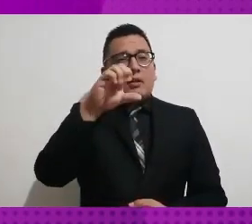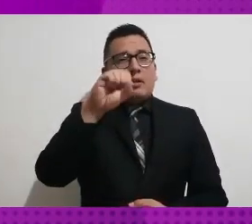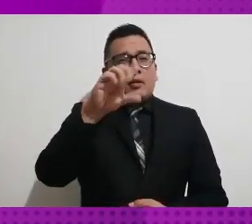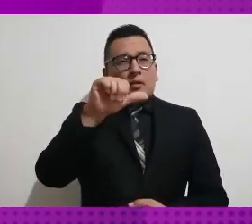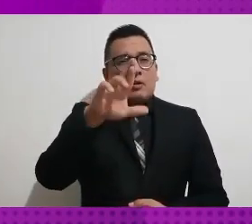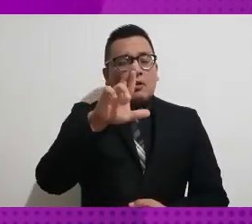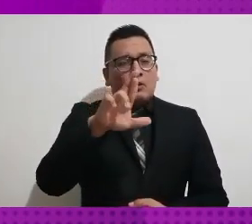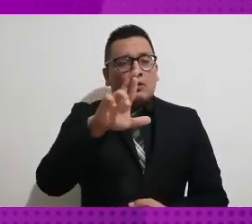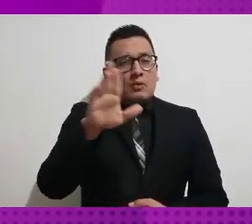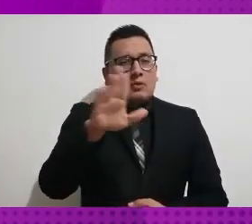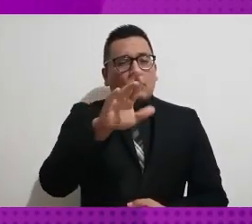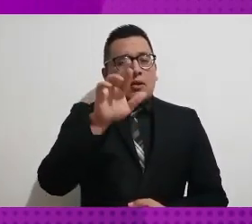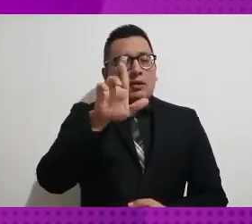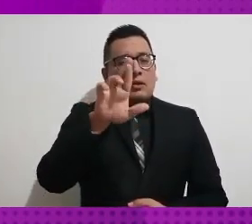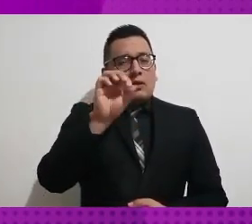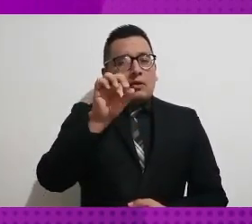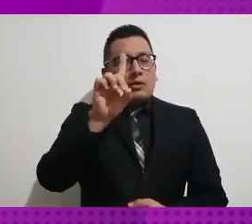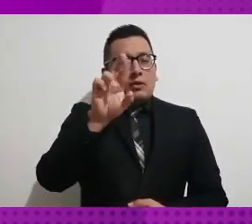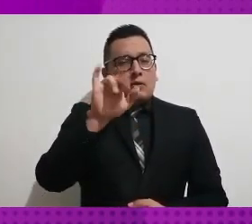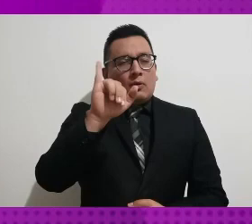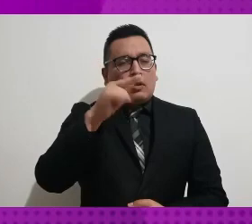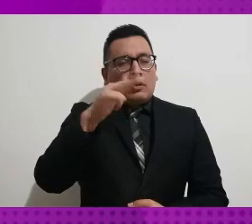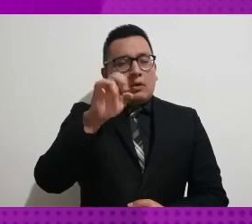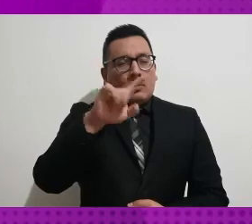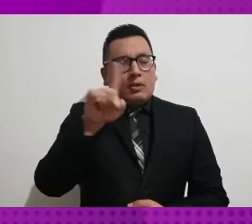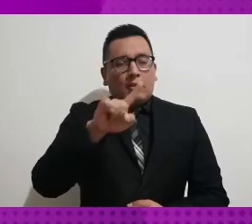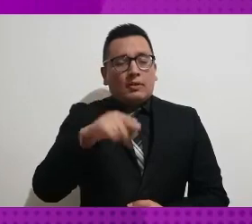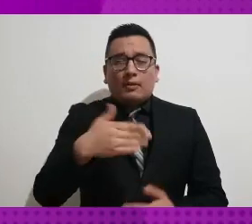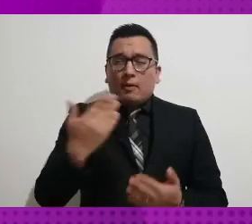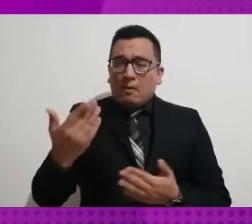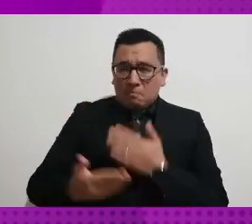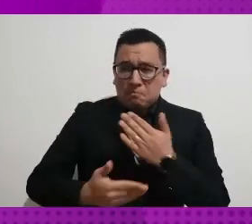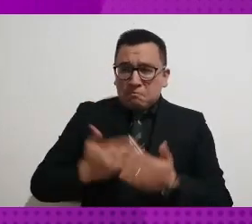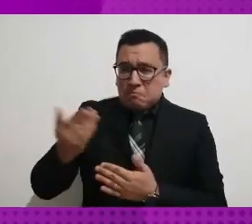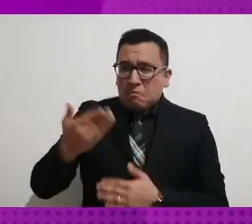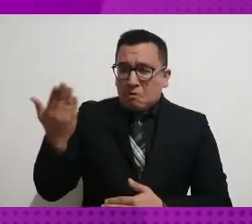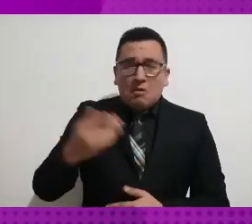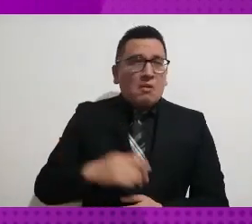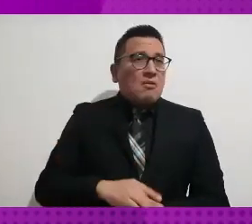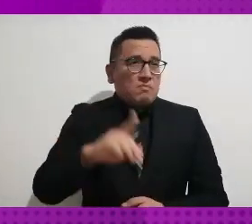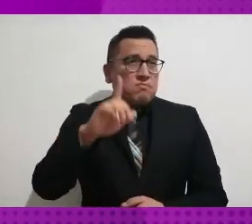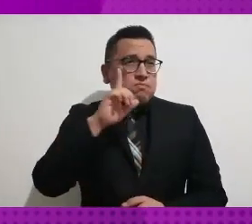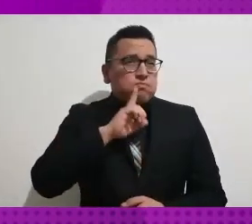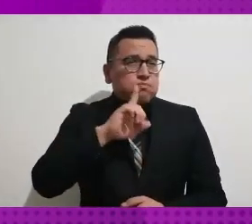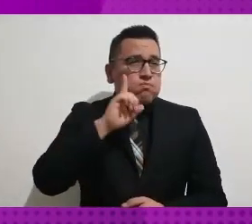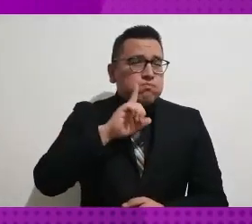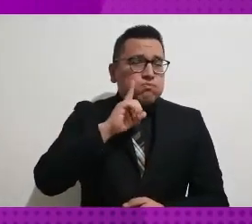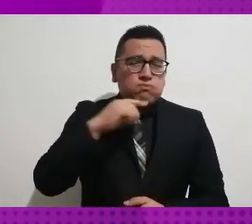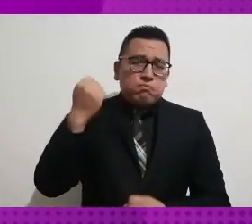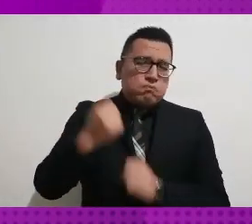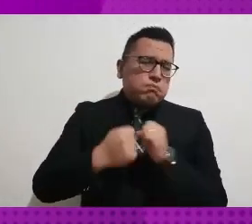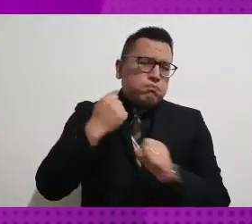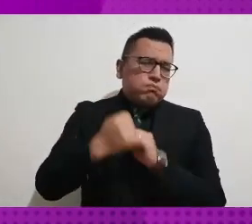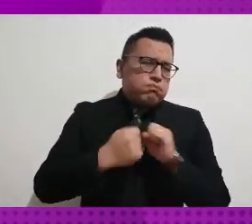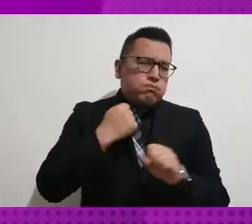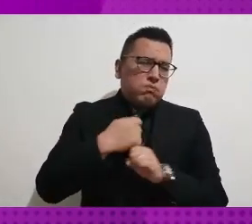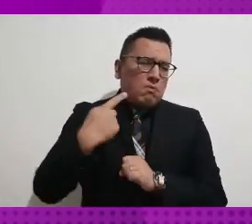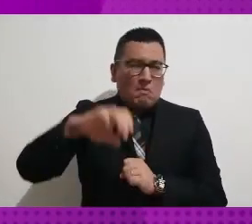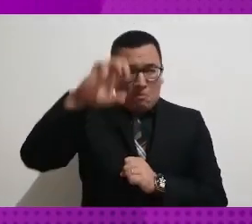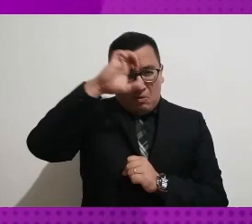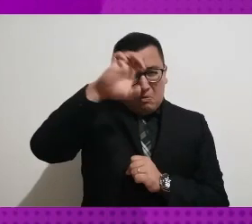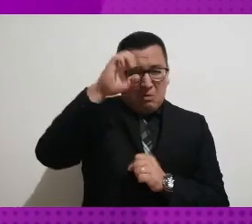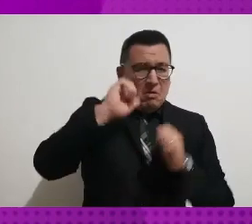Daniel Rodríguez Fuentes. Y en esta ocasión me da mucho gusto saludar y presentar a una persona que ha trabajado durante muchos años en la sociedad